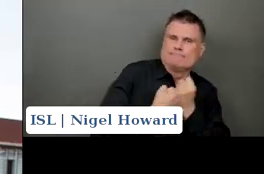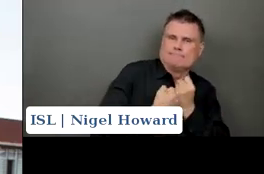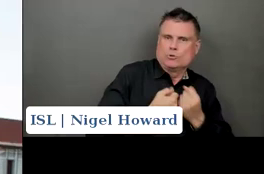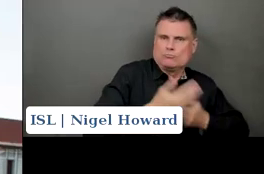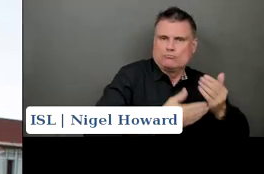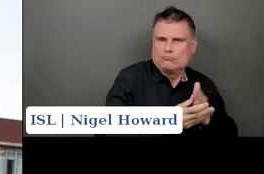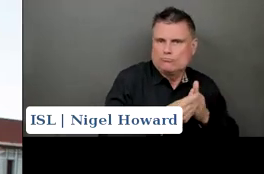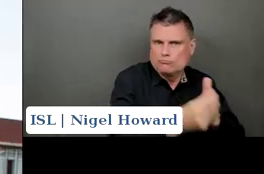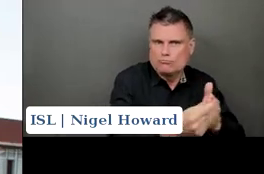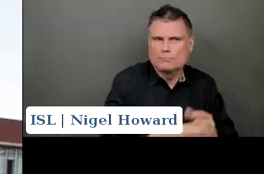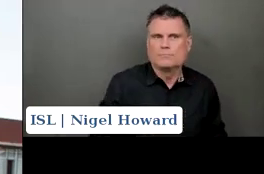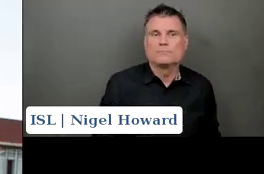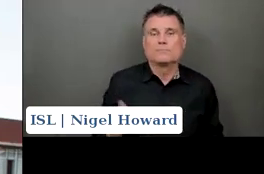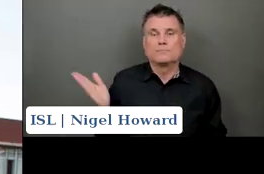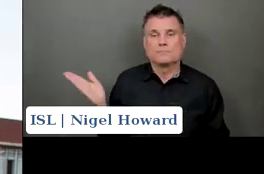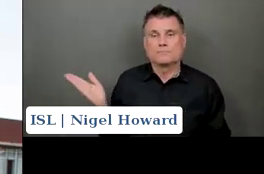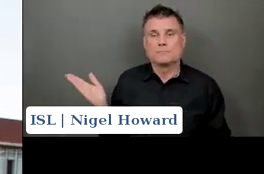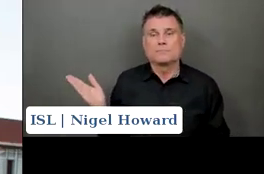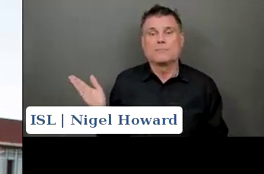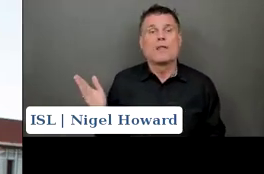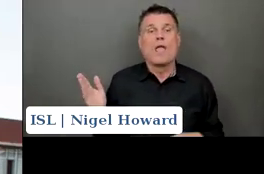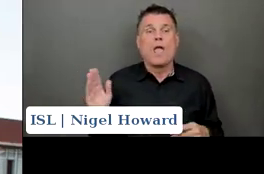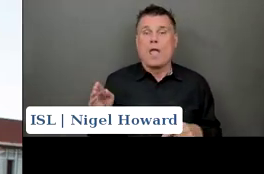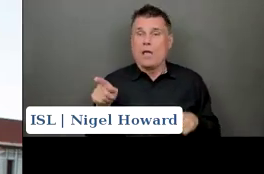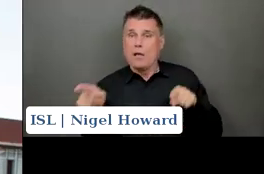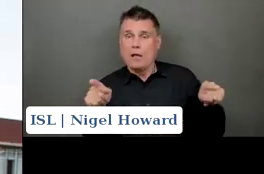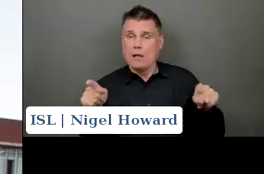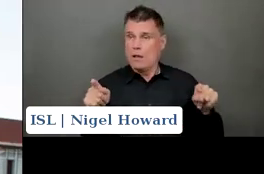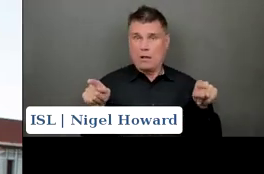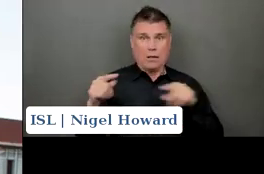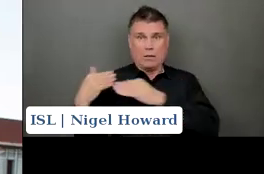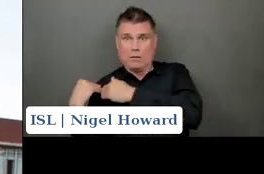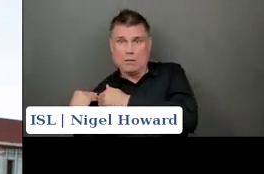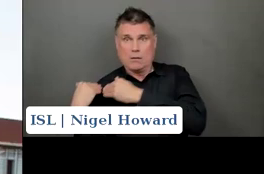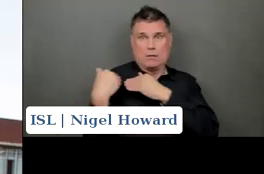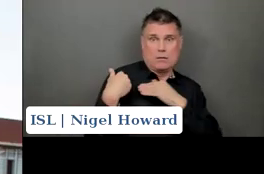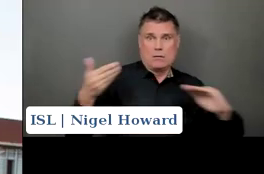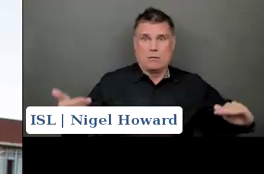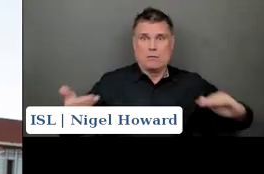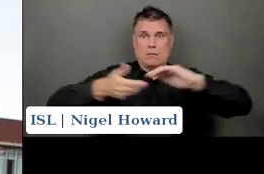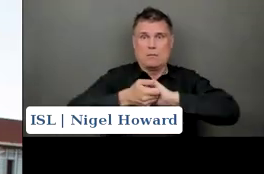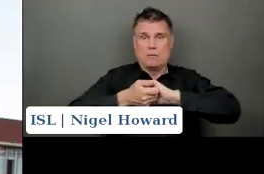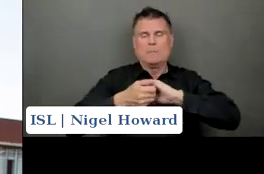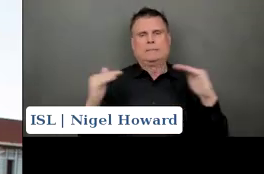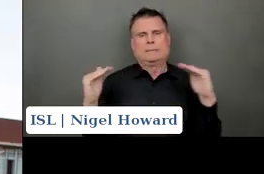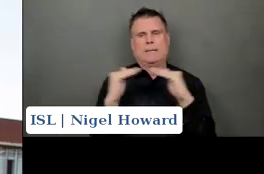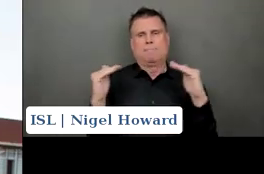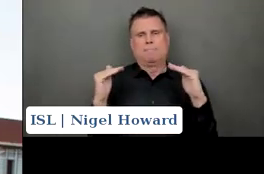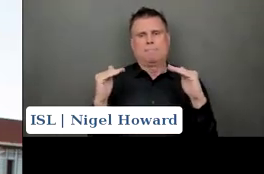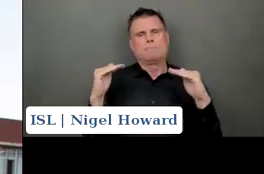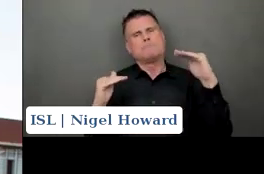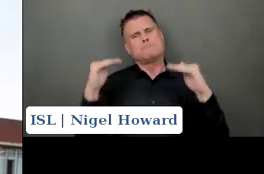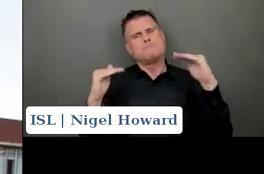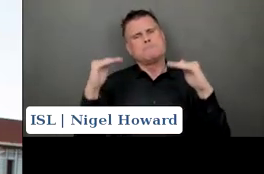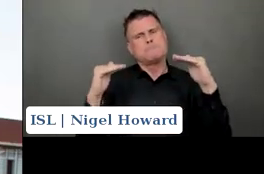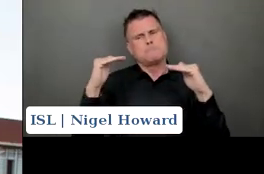género como en materia de corresponsabilidad social, integrando al mercado y a las empresas en la construcción